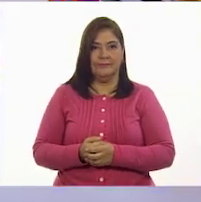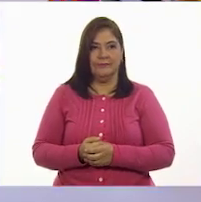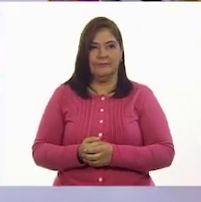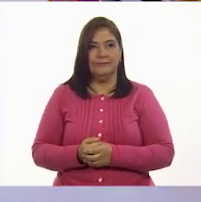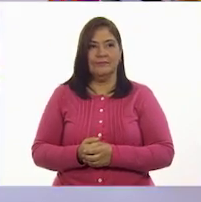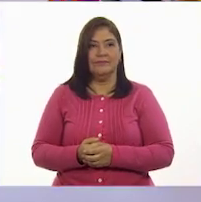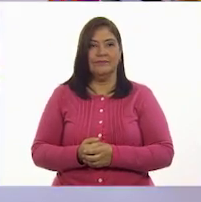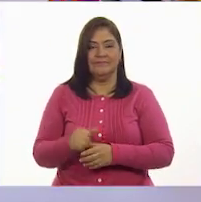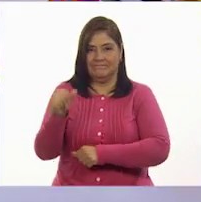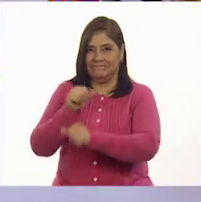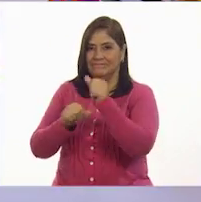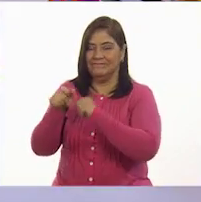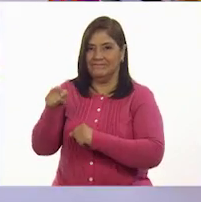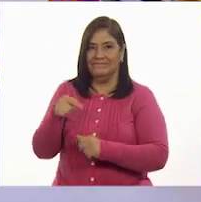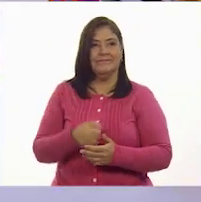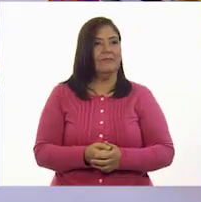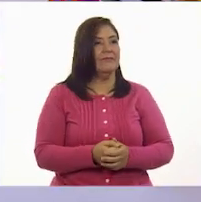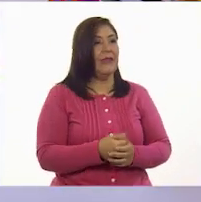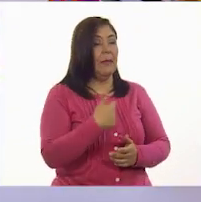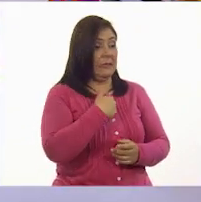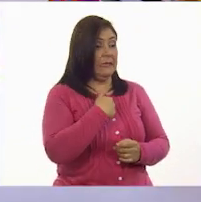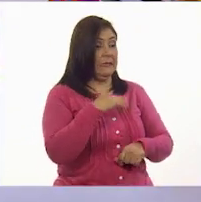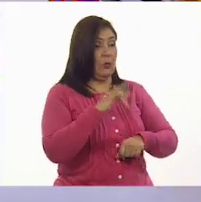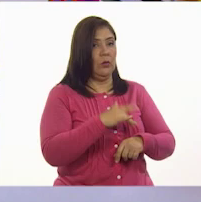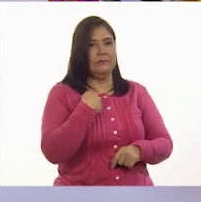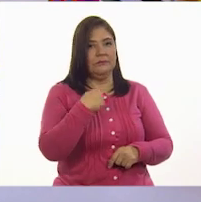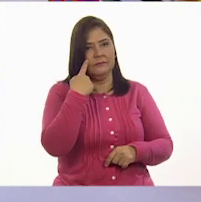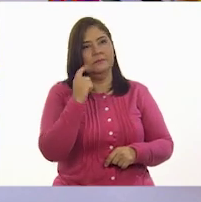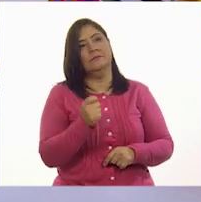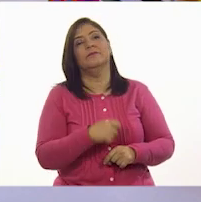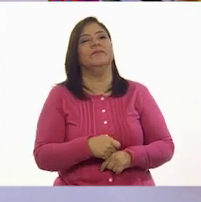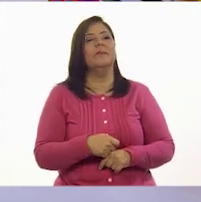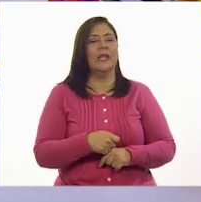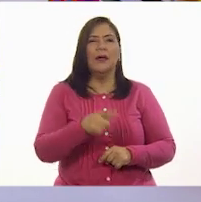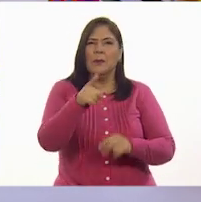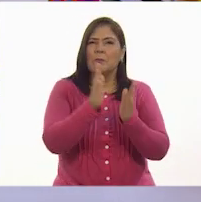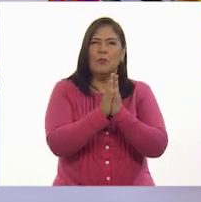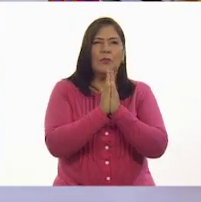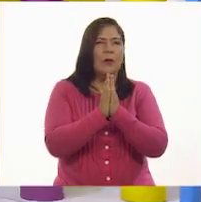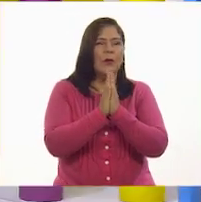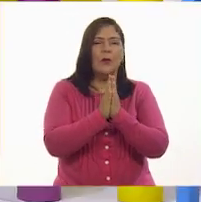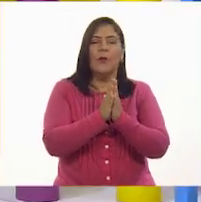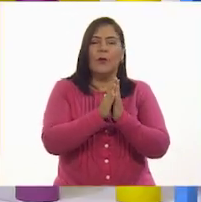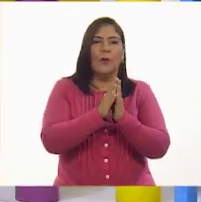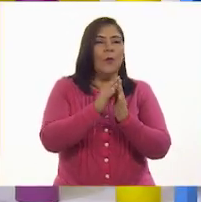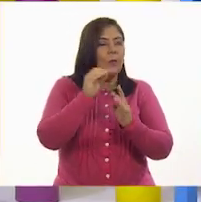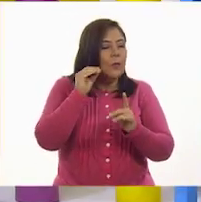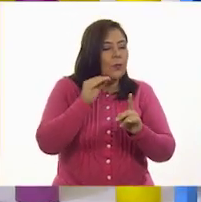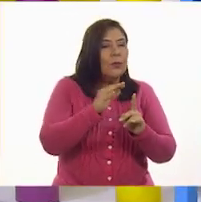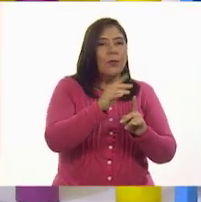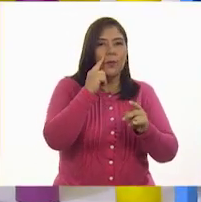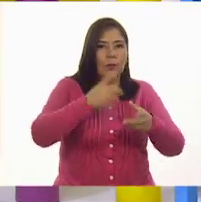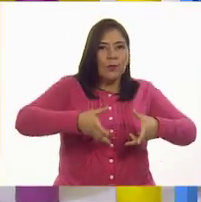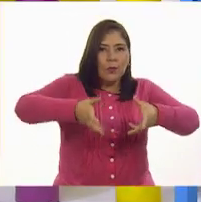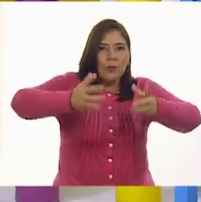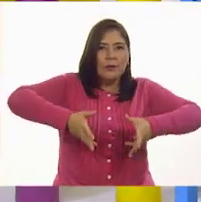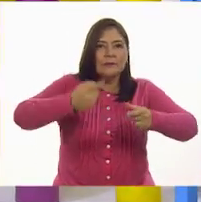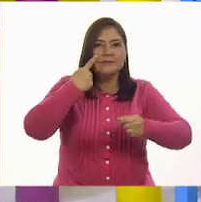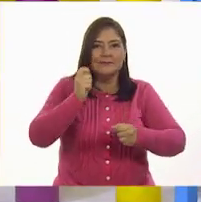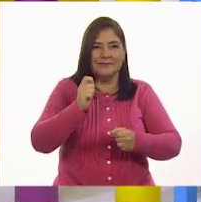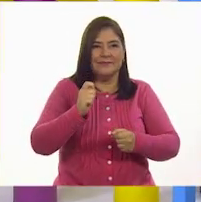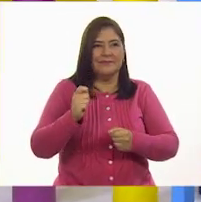dos. Es tu turno. Muy bien. Me toca. Ahora sí, de verdad, sóplenle súper fuerte. Sí, sí, quiero ver que soplando. Le soplen mucho.